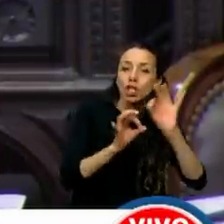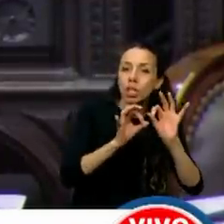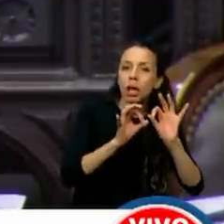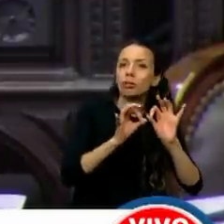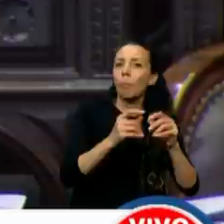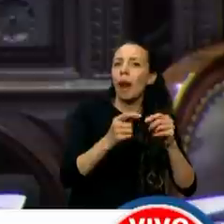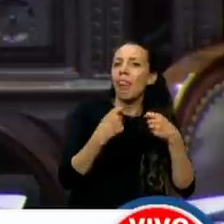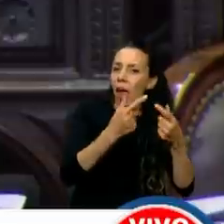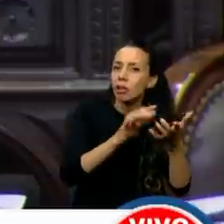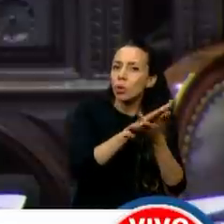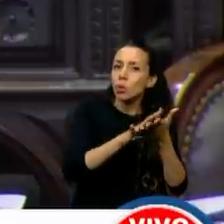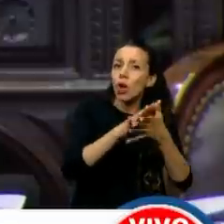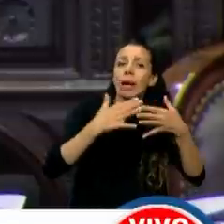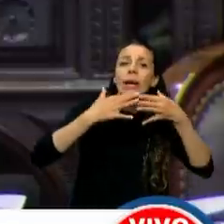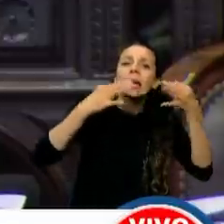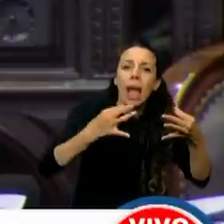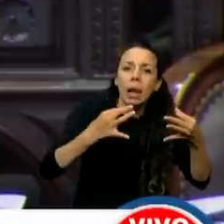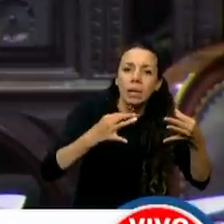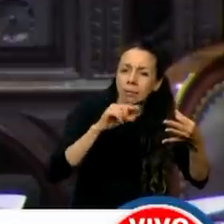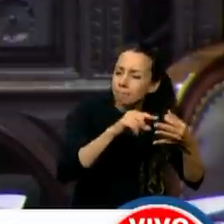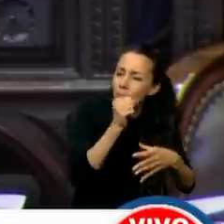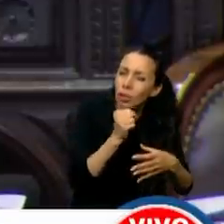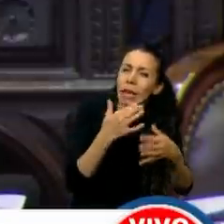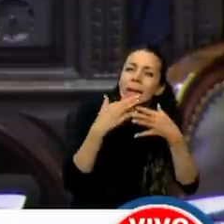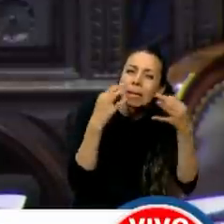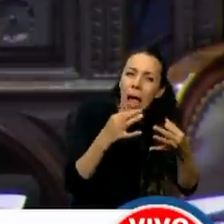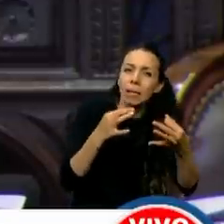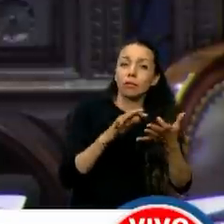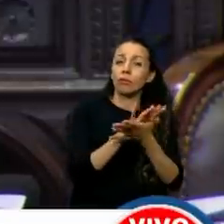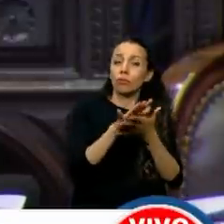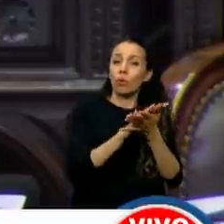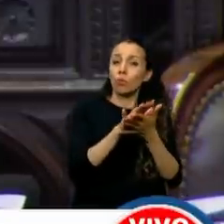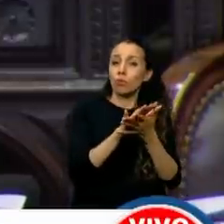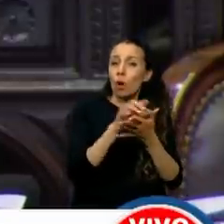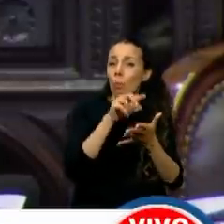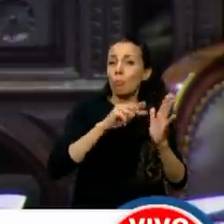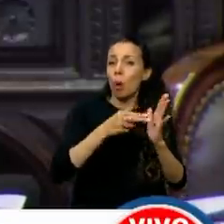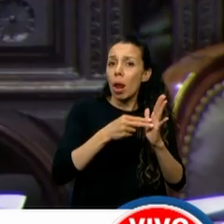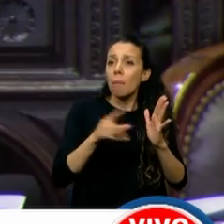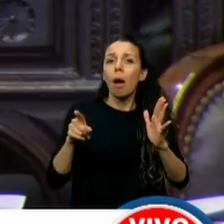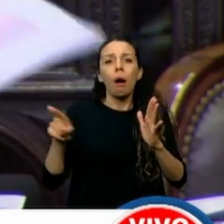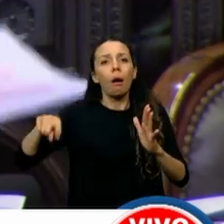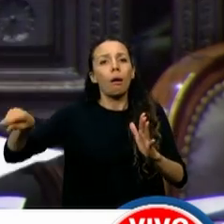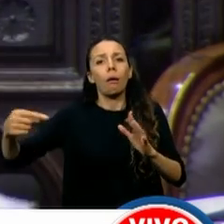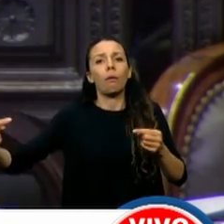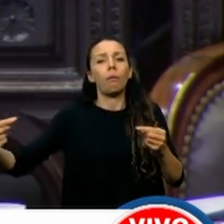reales y enfatizó de esos reales soluciones a los conflictos ambientales se opusieron